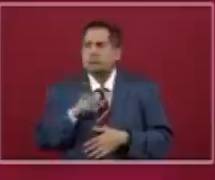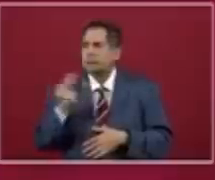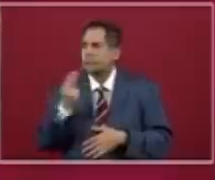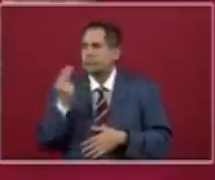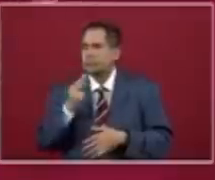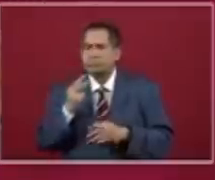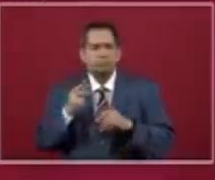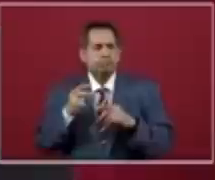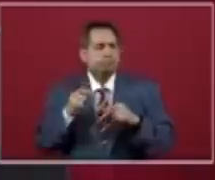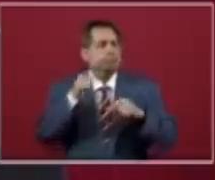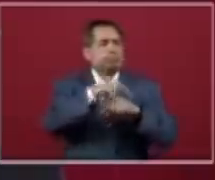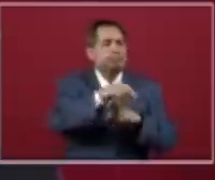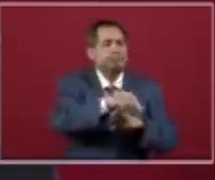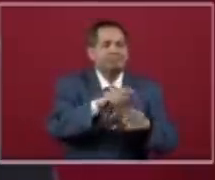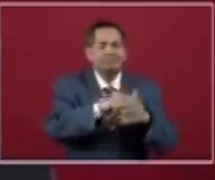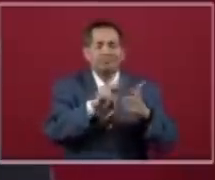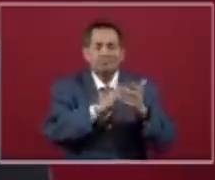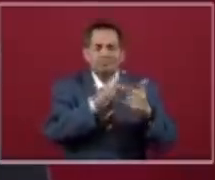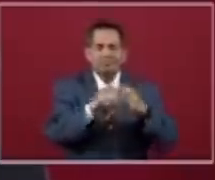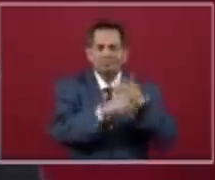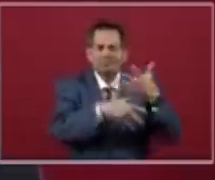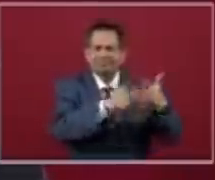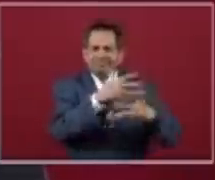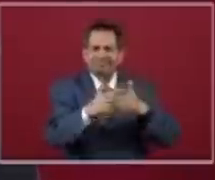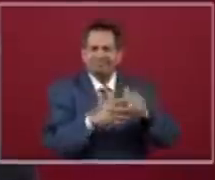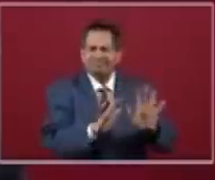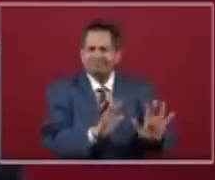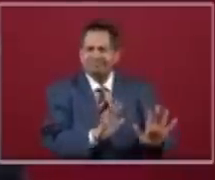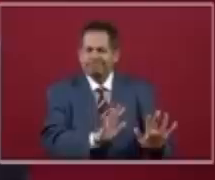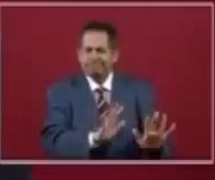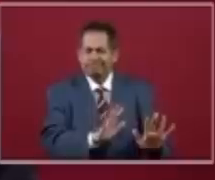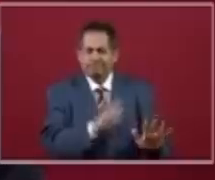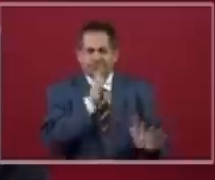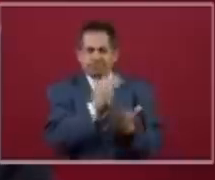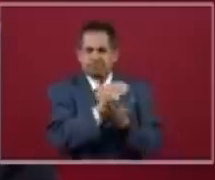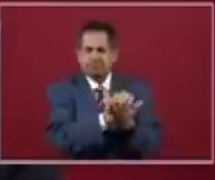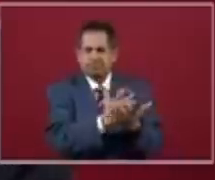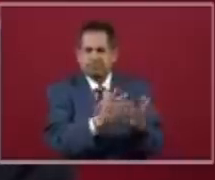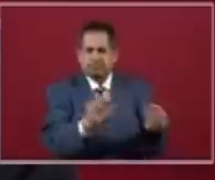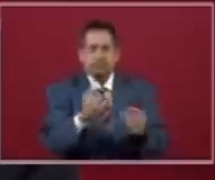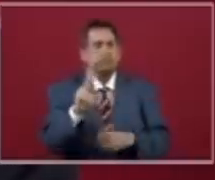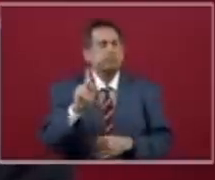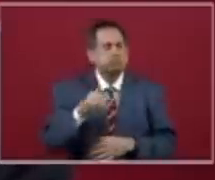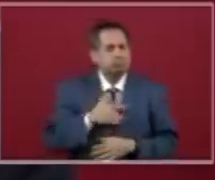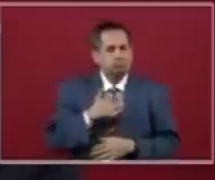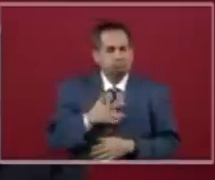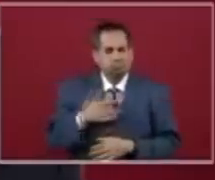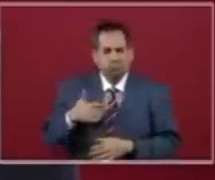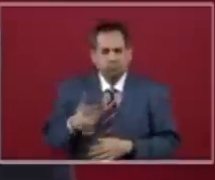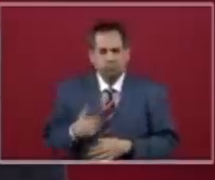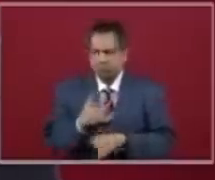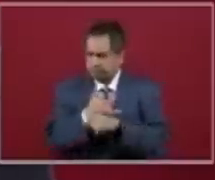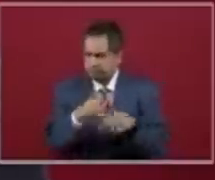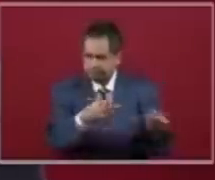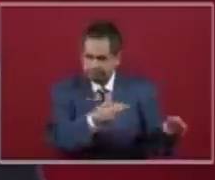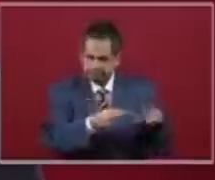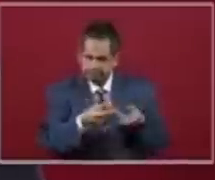ese ambiente. Sí, pero siento, porque tengo